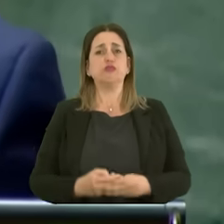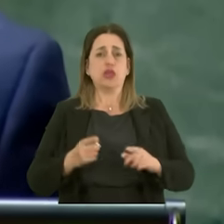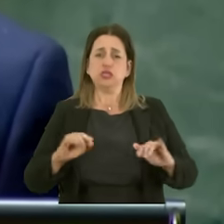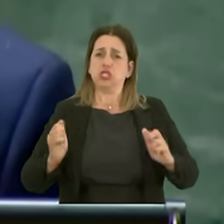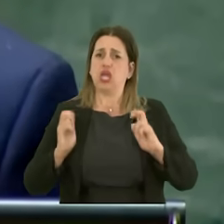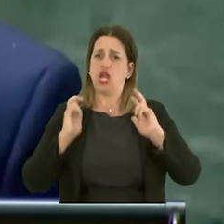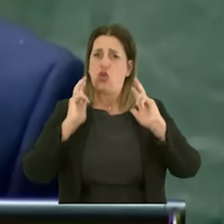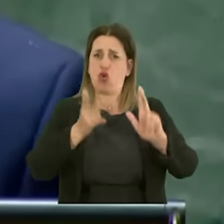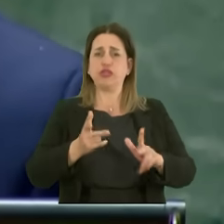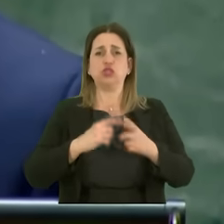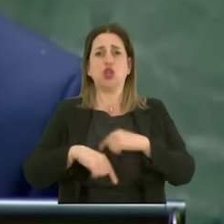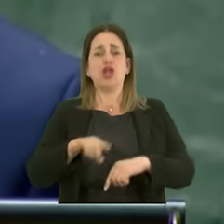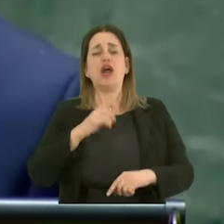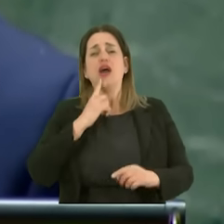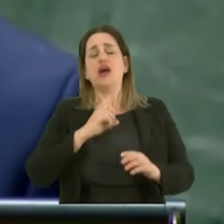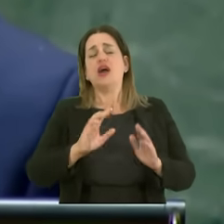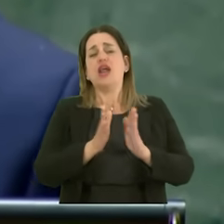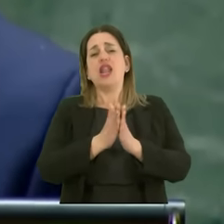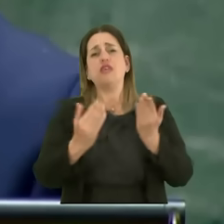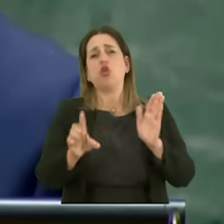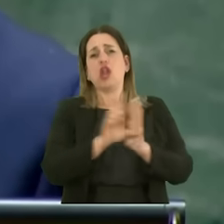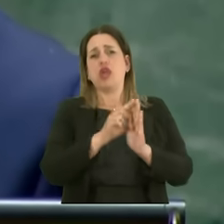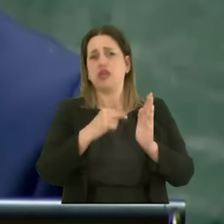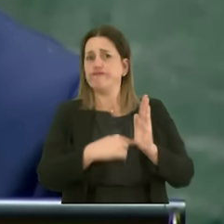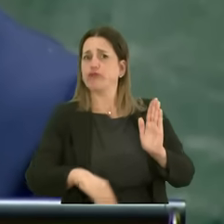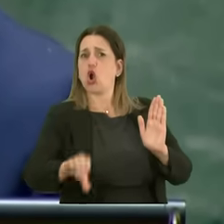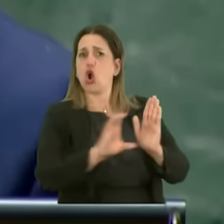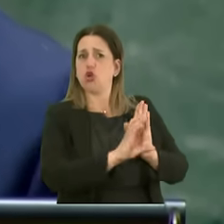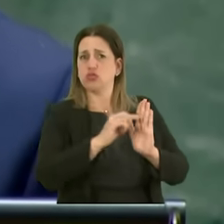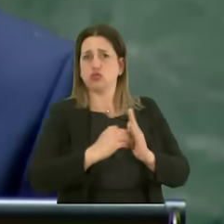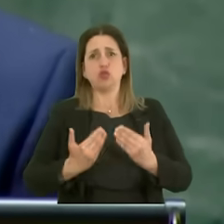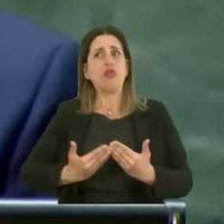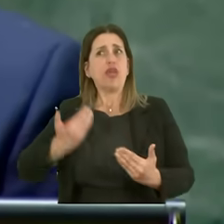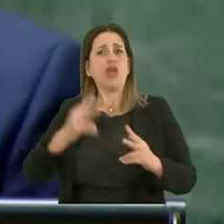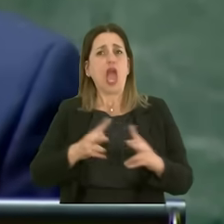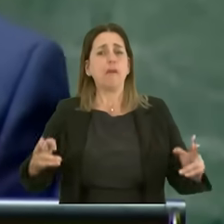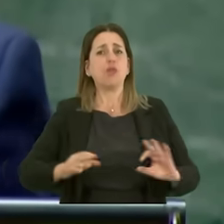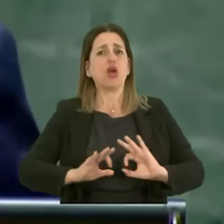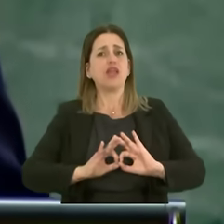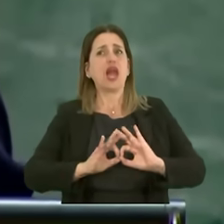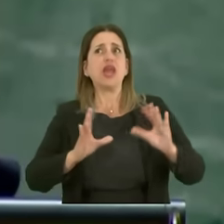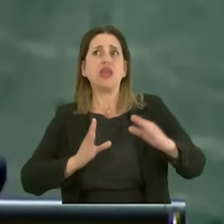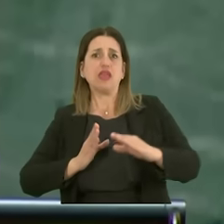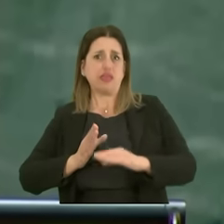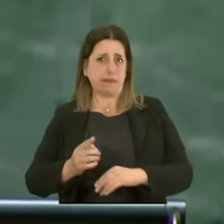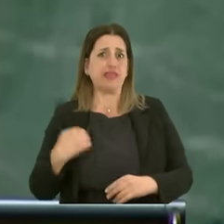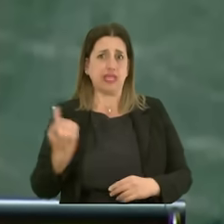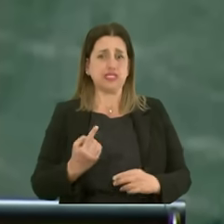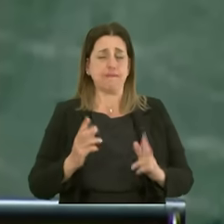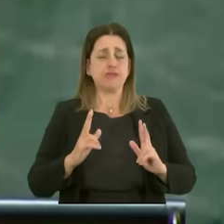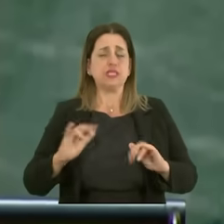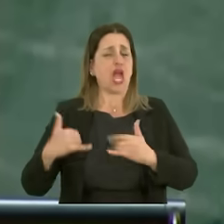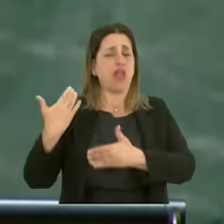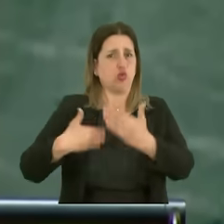enunciado nuestra Constitución desde la época de nuestra independencia y obviamente ha